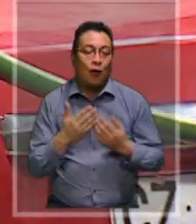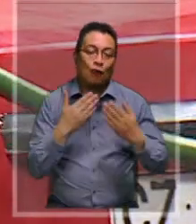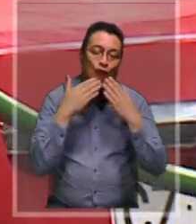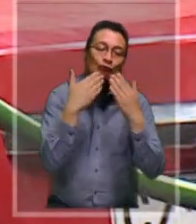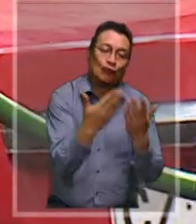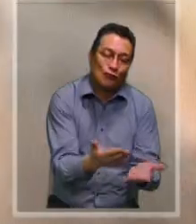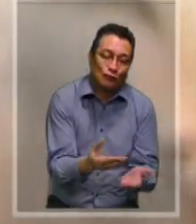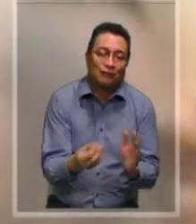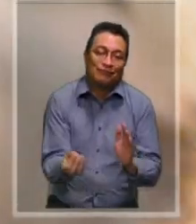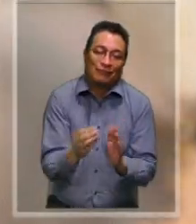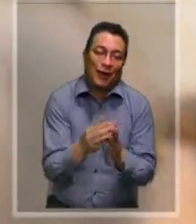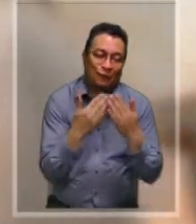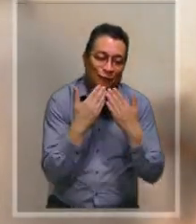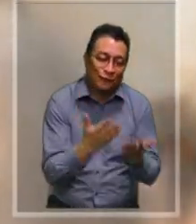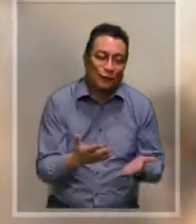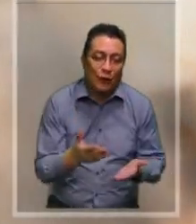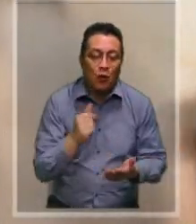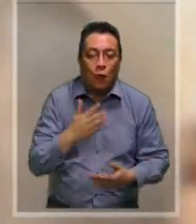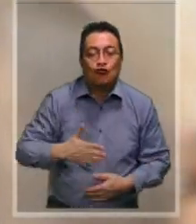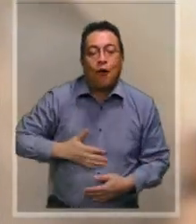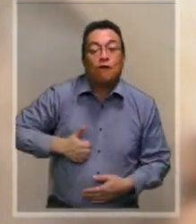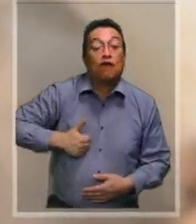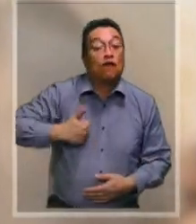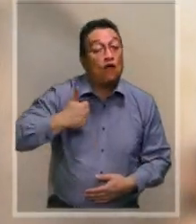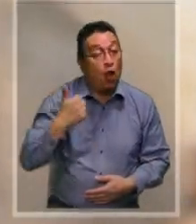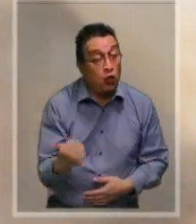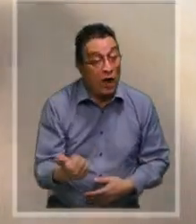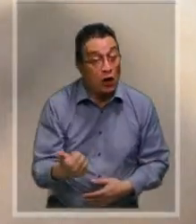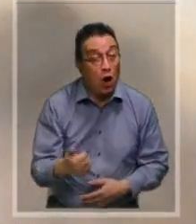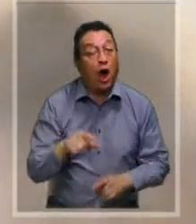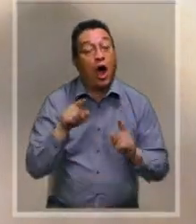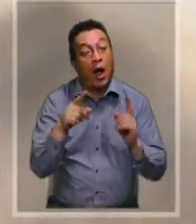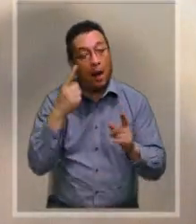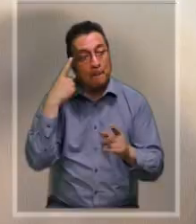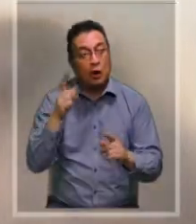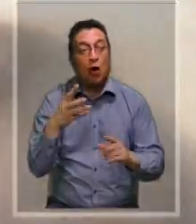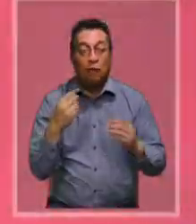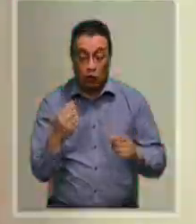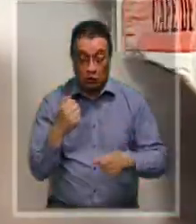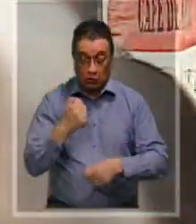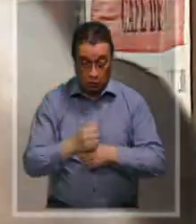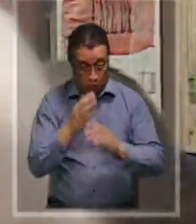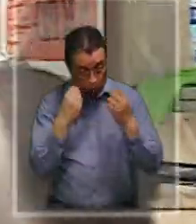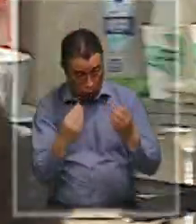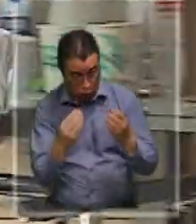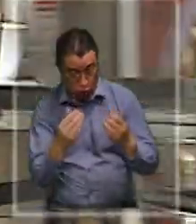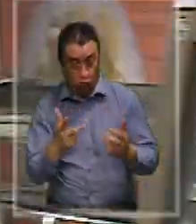gratificación extra llamada propina, que muchos dicen se gana con la buena atención.